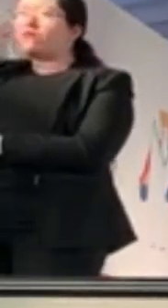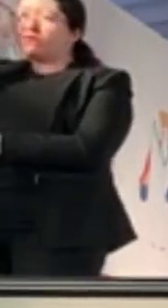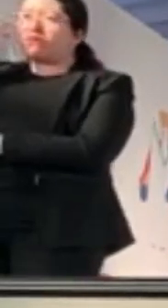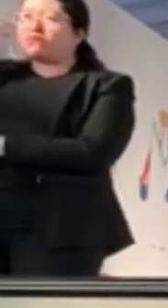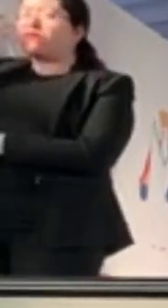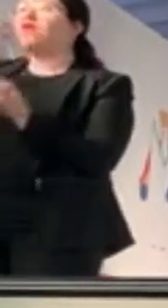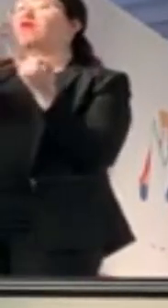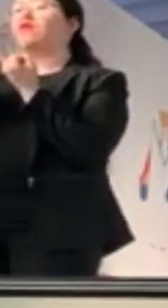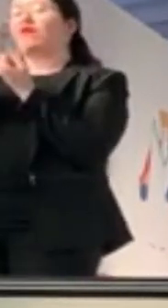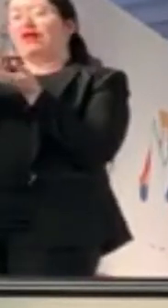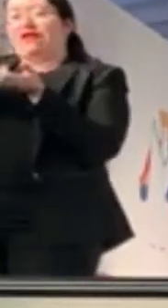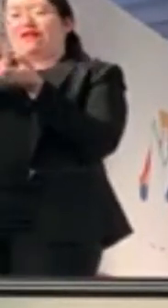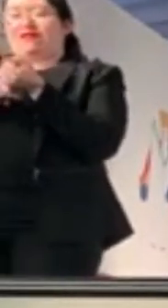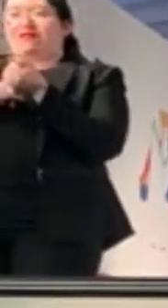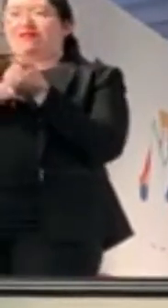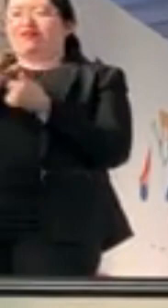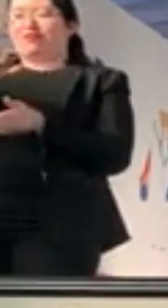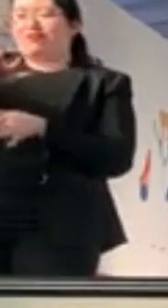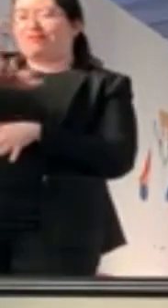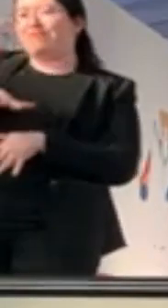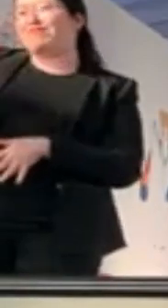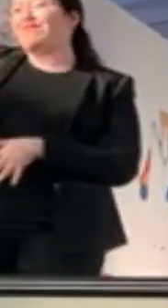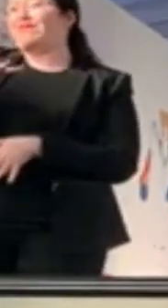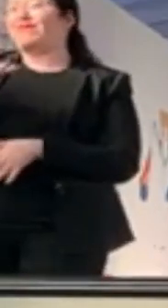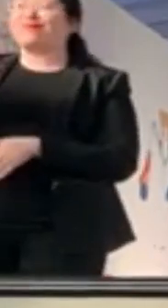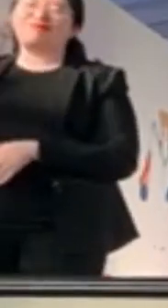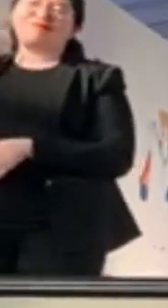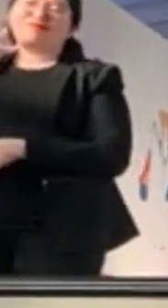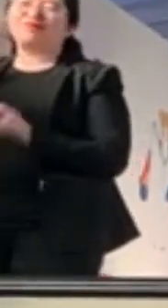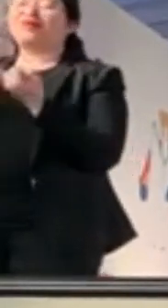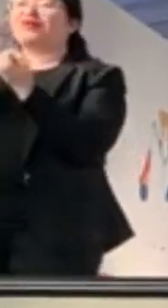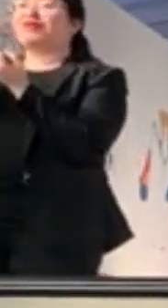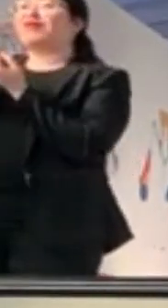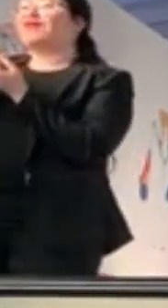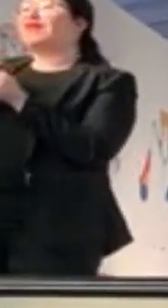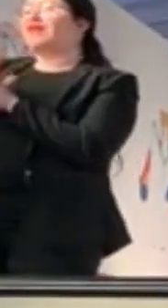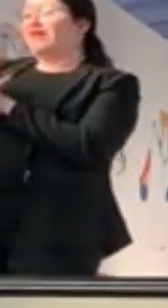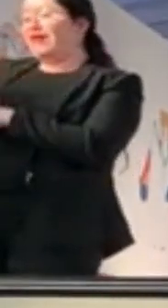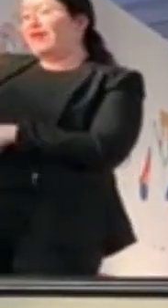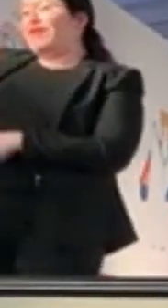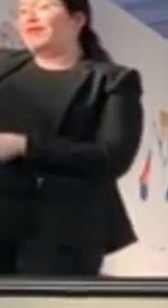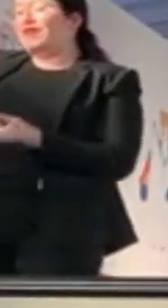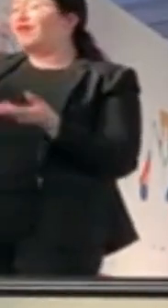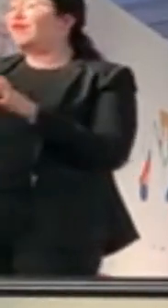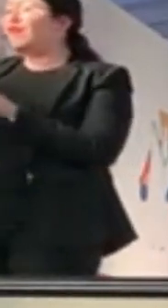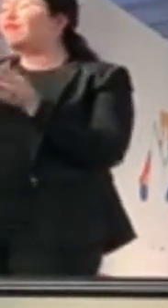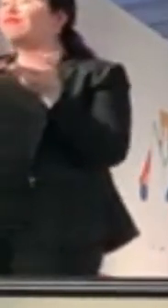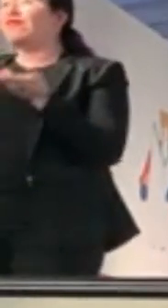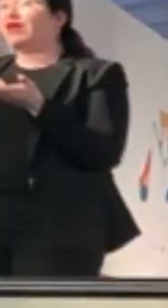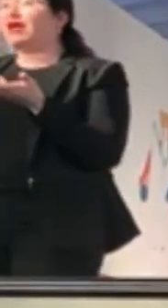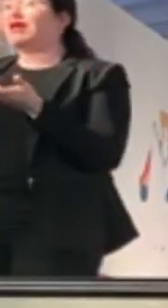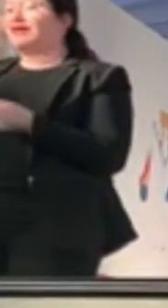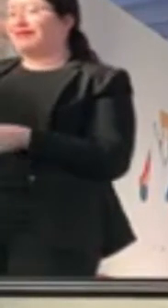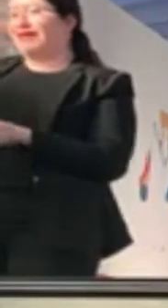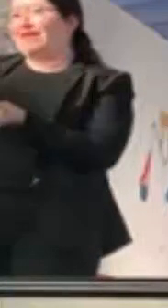desde el imperio, de su agresividad hacia los gobiernos surgidos del corazón del pueblo y que a los pueblos